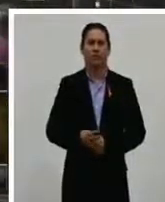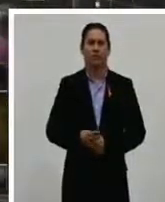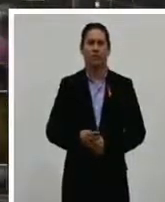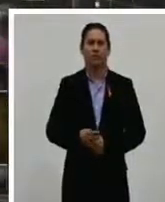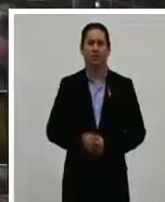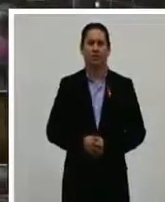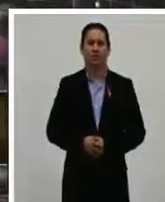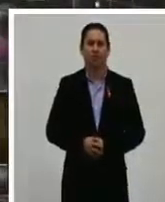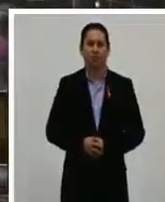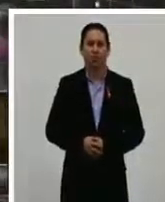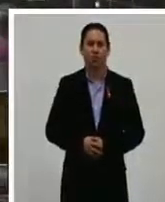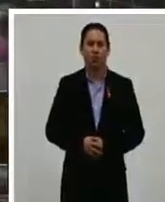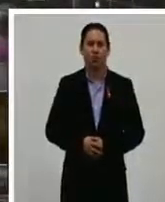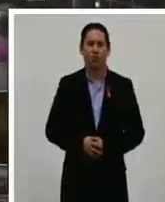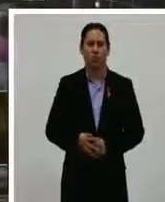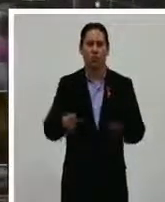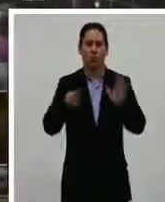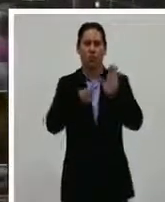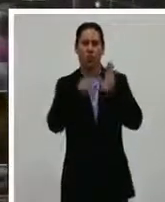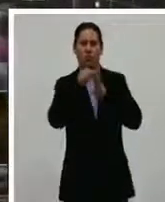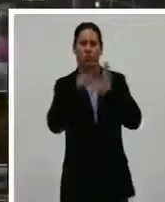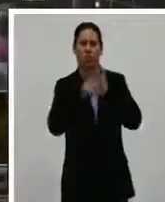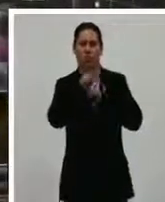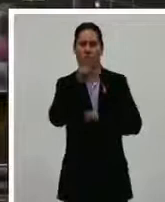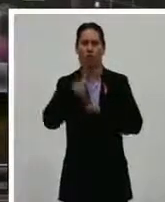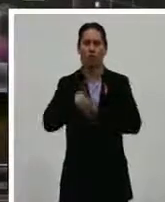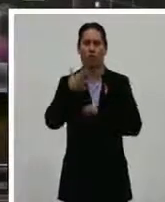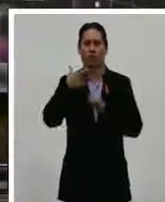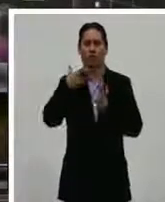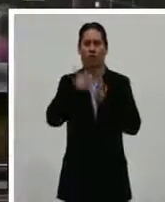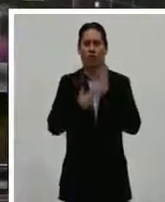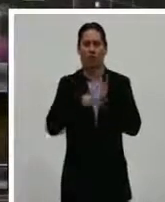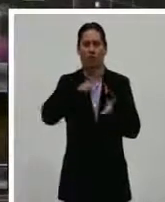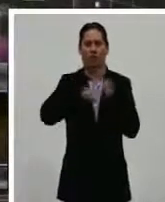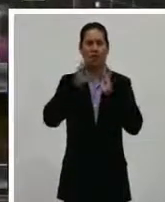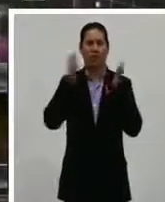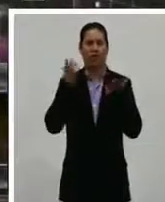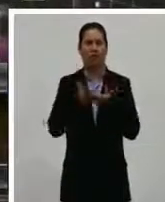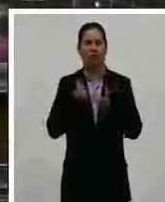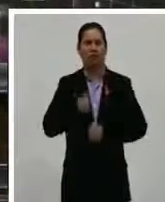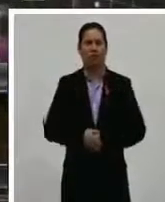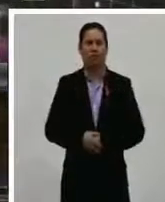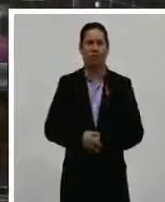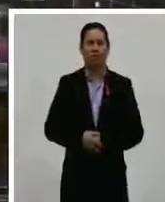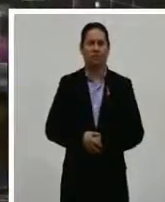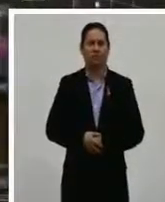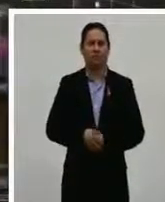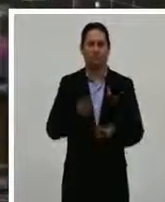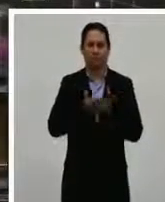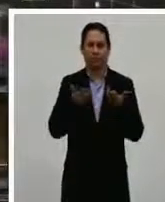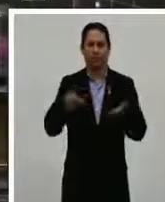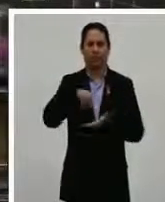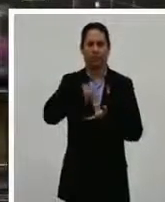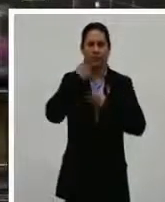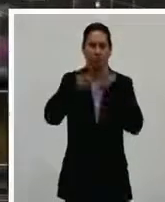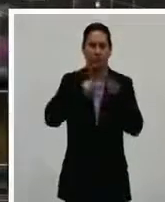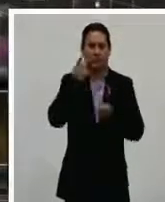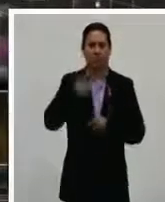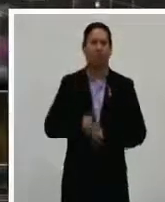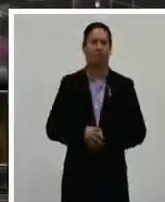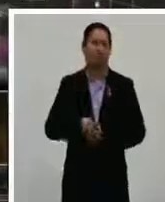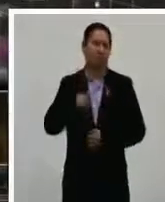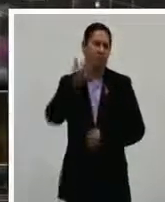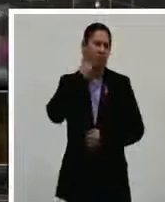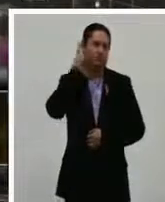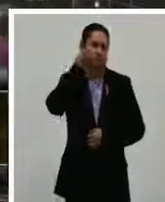con fundamento en el artículo 115 del reglamento interior de este poder legislativo se concede el uso de la palabra